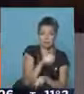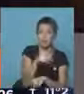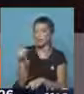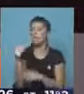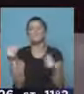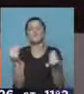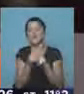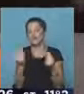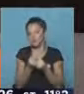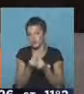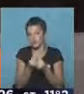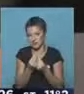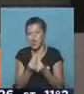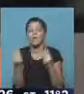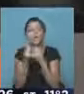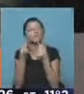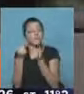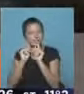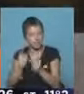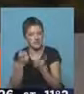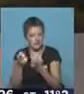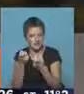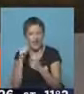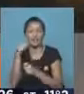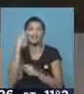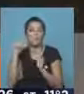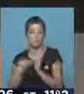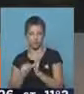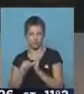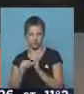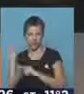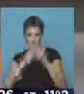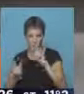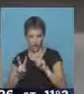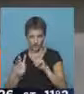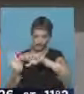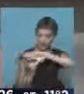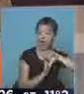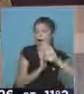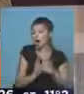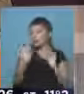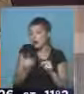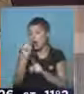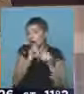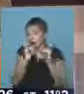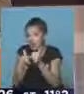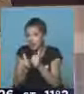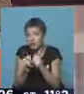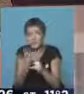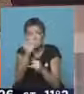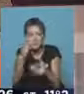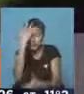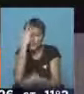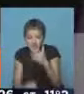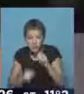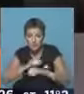una nación la que está atacando. ¿Está bien? Son casos distintos. También hubo chicos que se les escaparon virus, pero realmente hicieron un desastre.